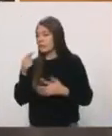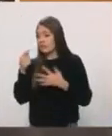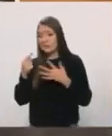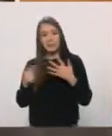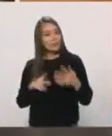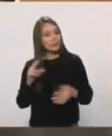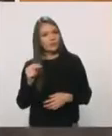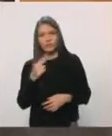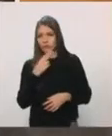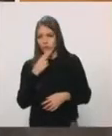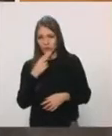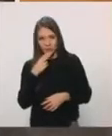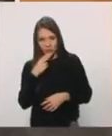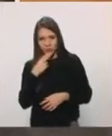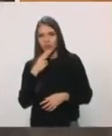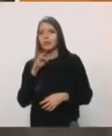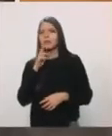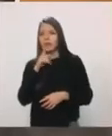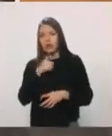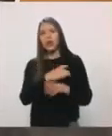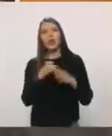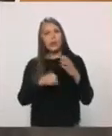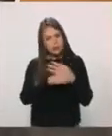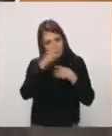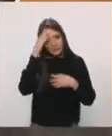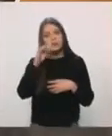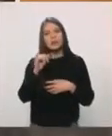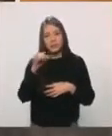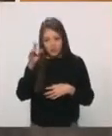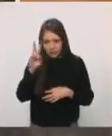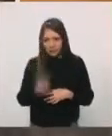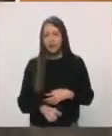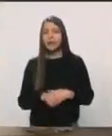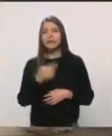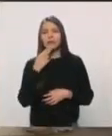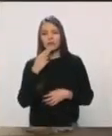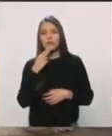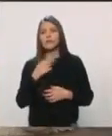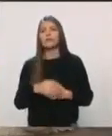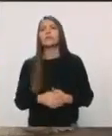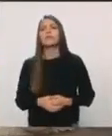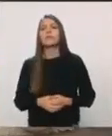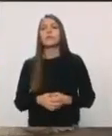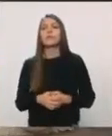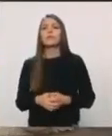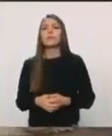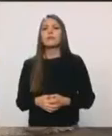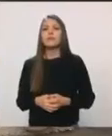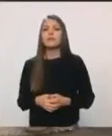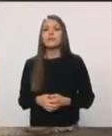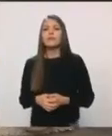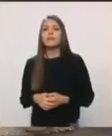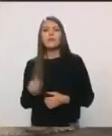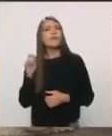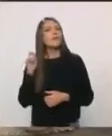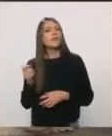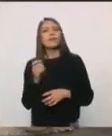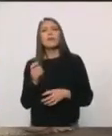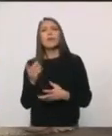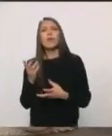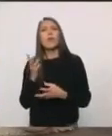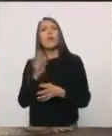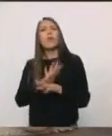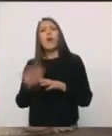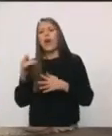que irnos directamente a las técnicas que sabemos y que están comprobadas que son eficientes. ¿sí? ¿Qué es lo que no tenemos que hacer? ¿Qué es lo que no